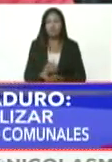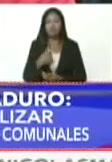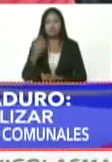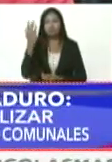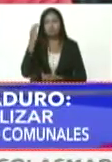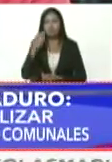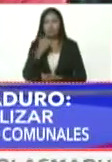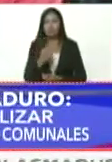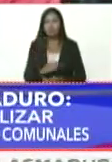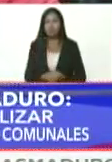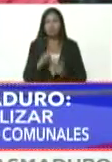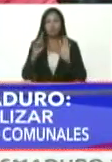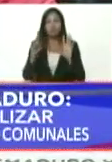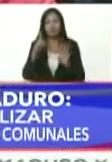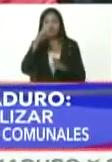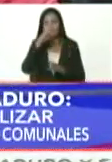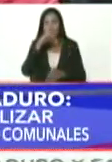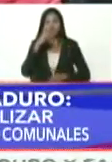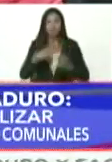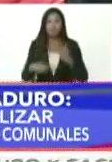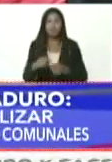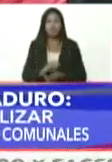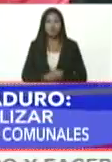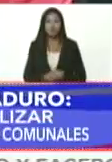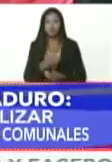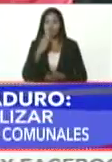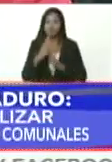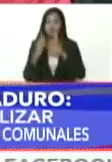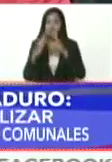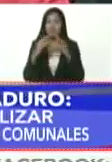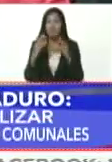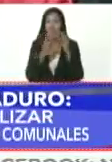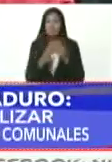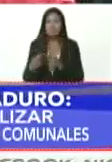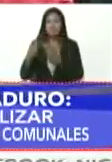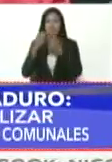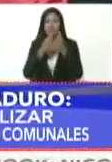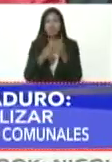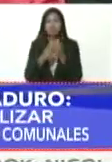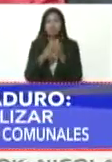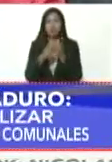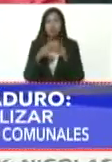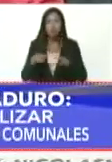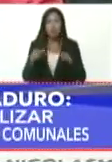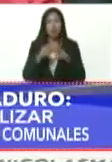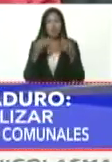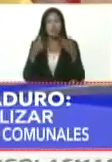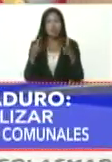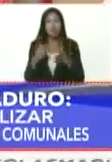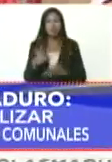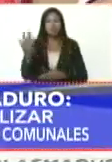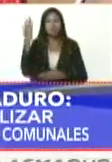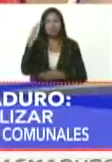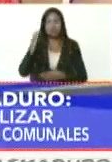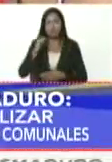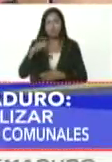tengo 6 años y medio al frente de la administración de la hacienda pública y sé que se